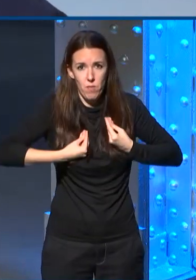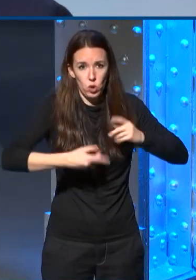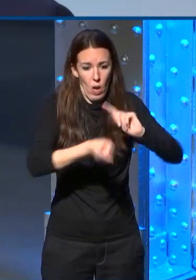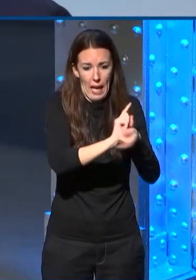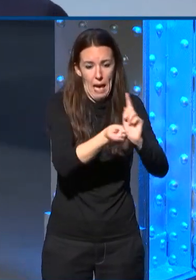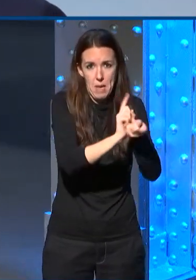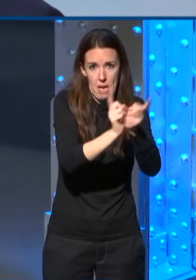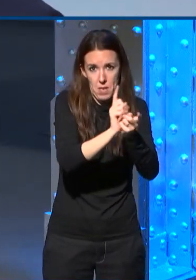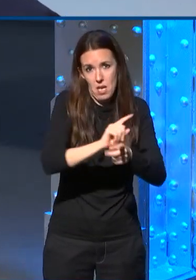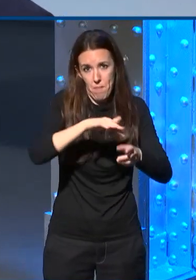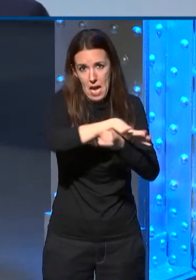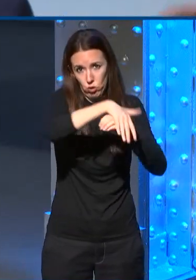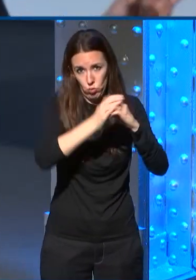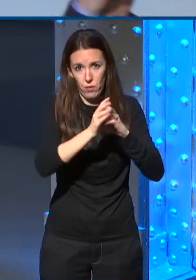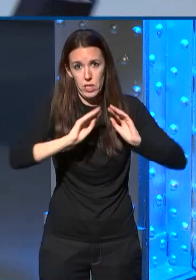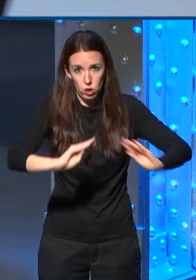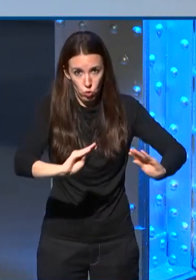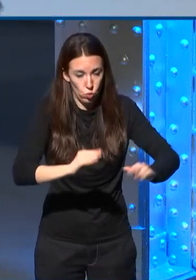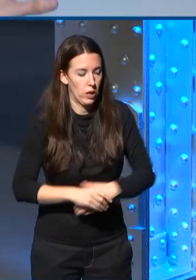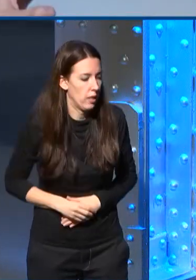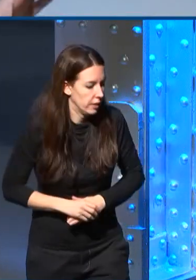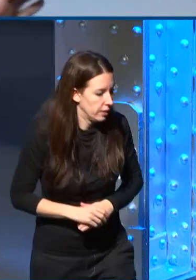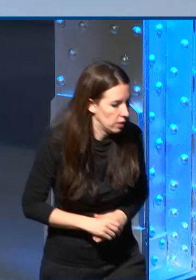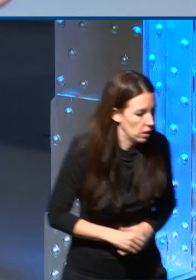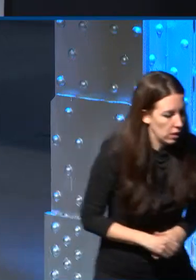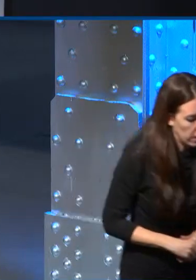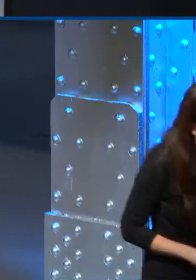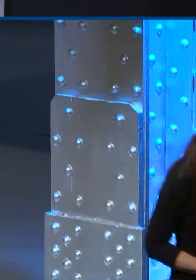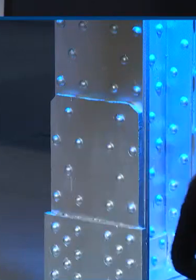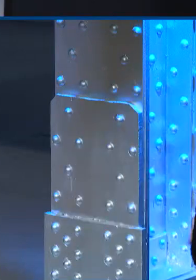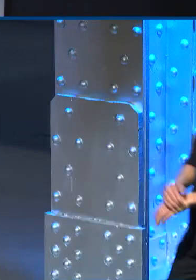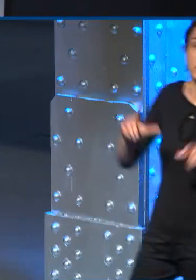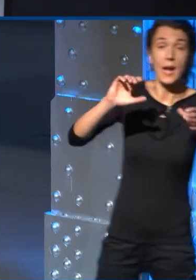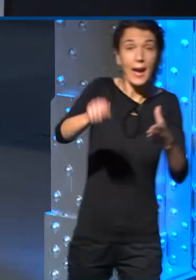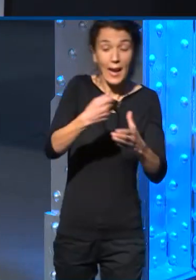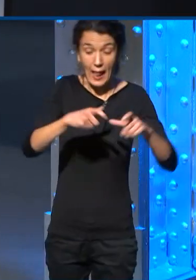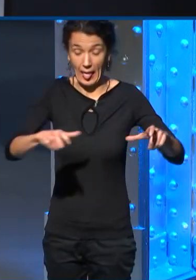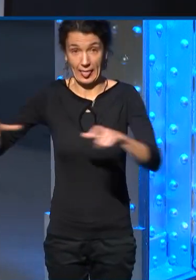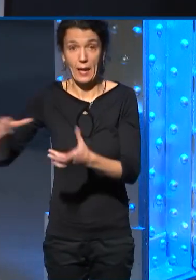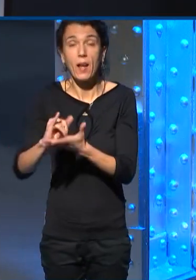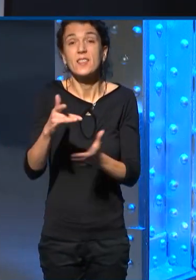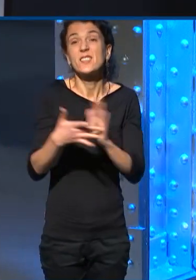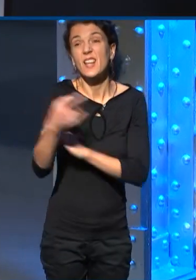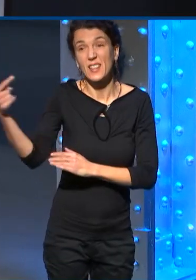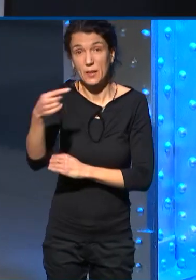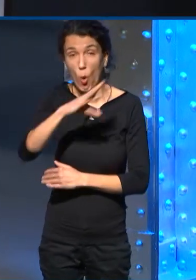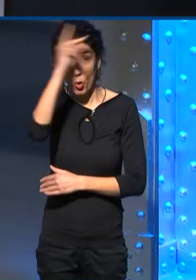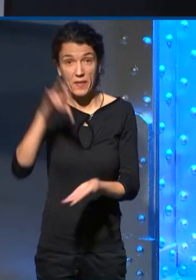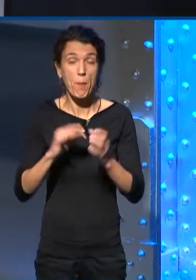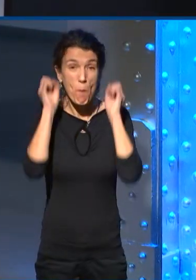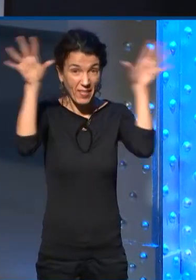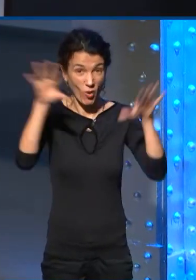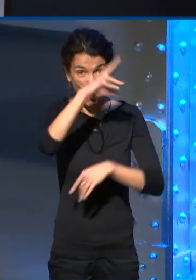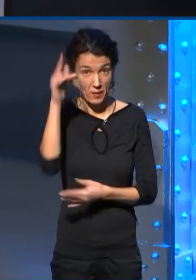modificando permanentemente la superficie del planeta. El hecho de ver cráteres ahí significa que todo eso no existe. Y eso, teniendo la parte mala de que nos olvidamos ya de los